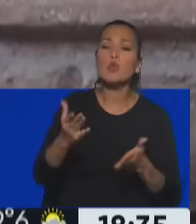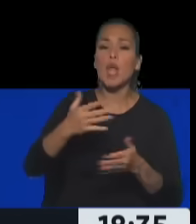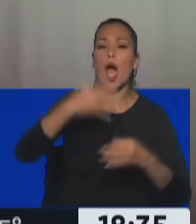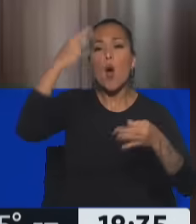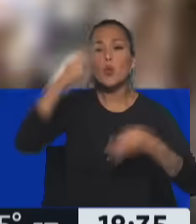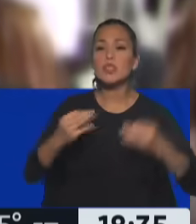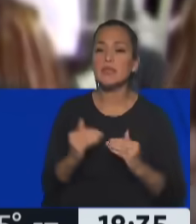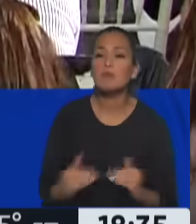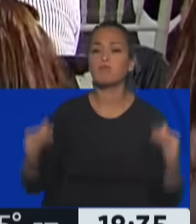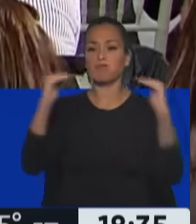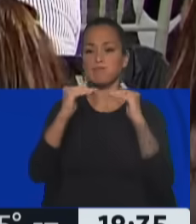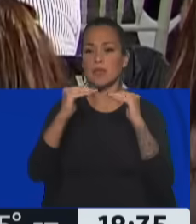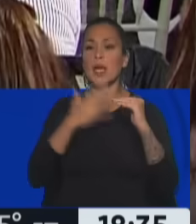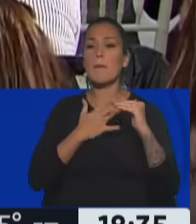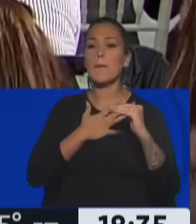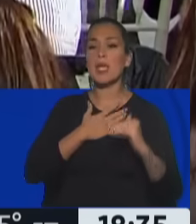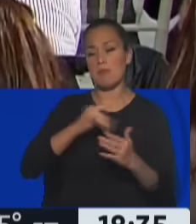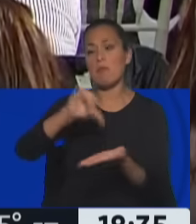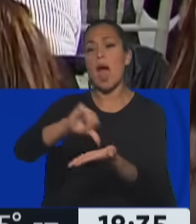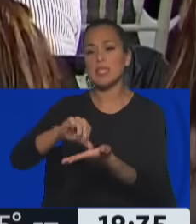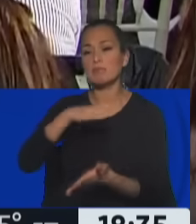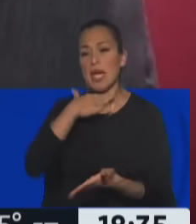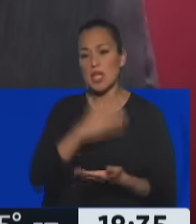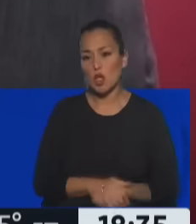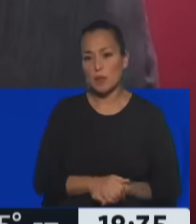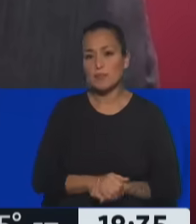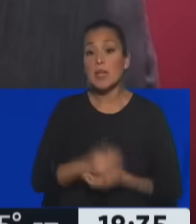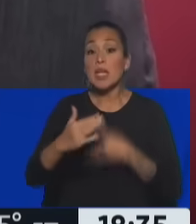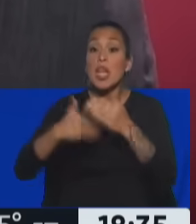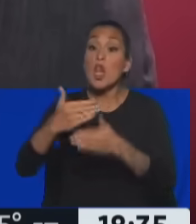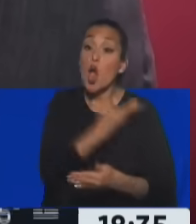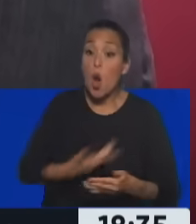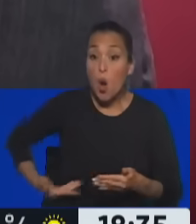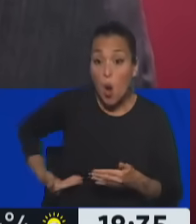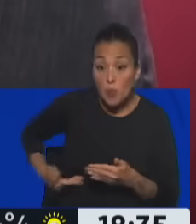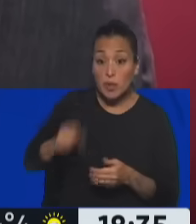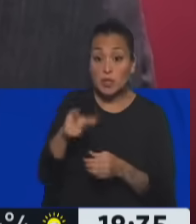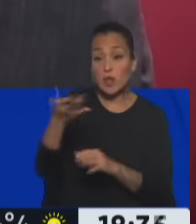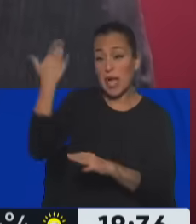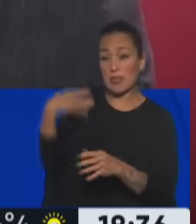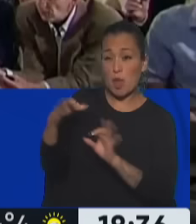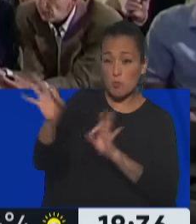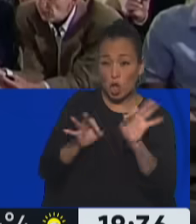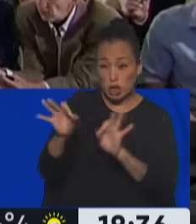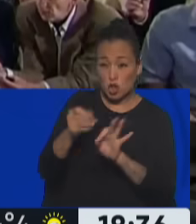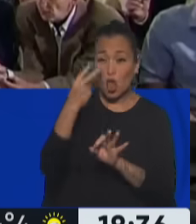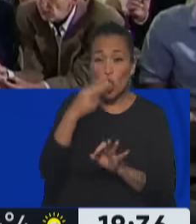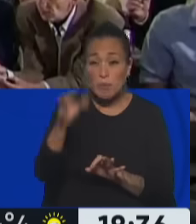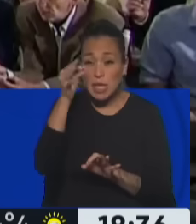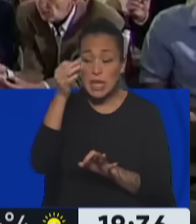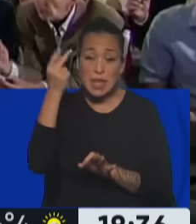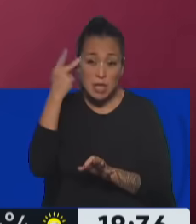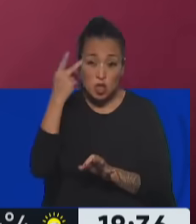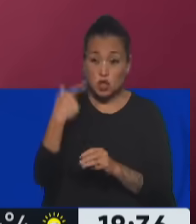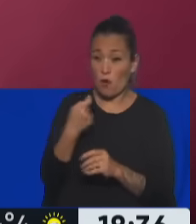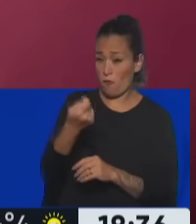en mi país. El camino transitado por el gobierno de AMLO desde que se presentó el proyecto en 2018 no fue fácil y en cierta medida